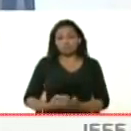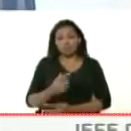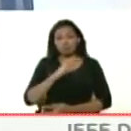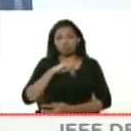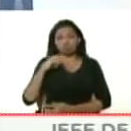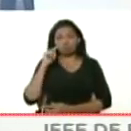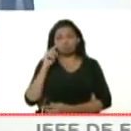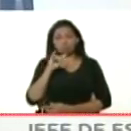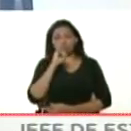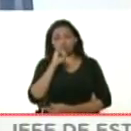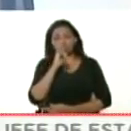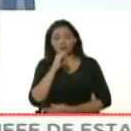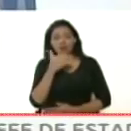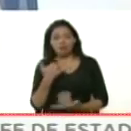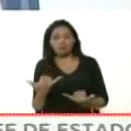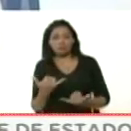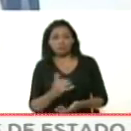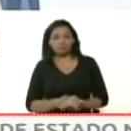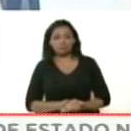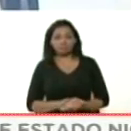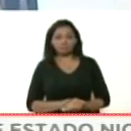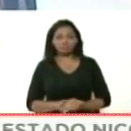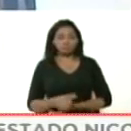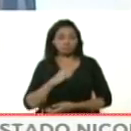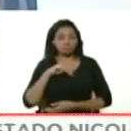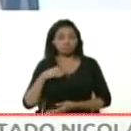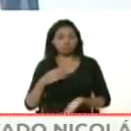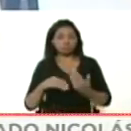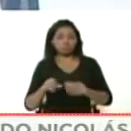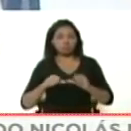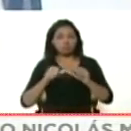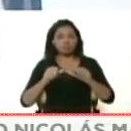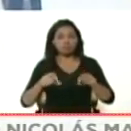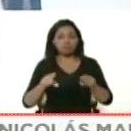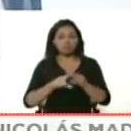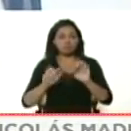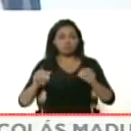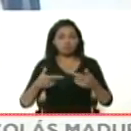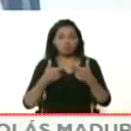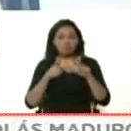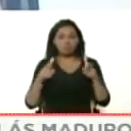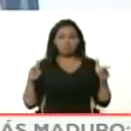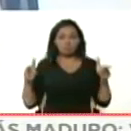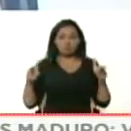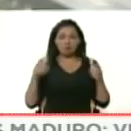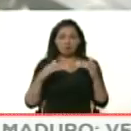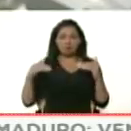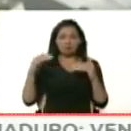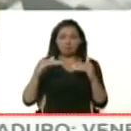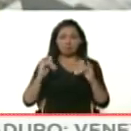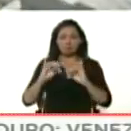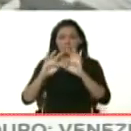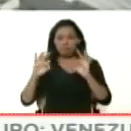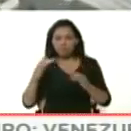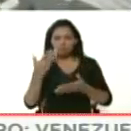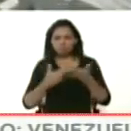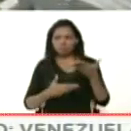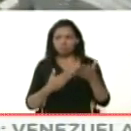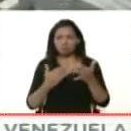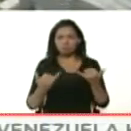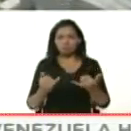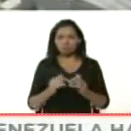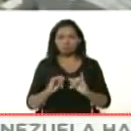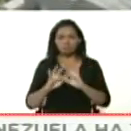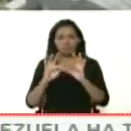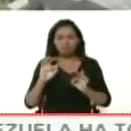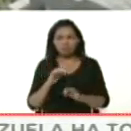queremos informarle que nosotros vamos a seguir ampliando el nivel de operación de este